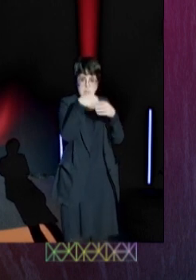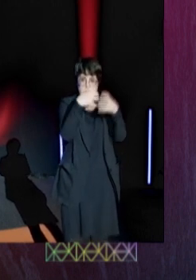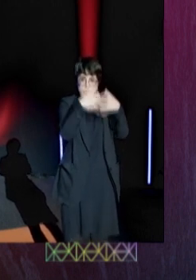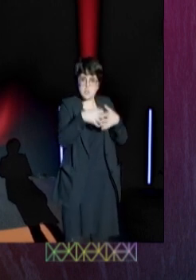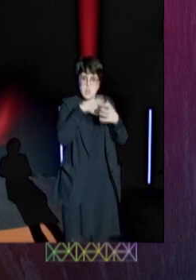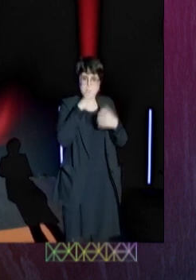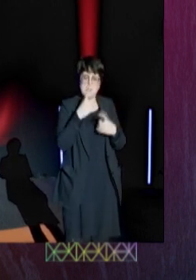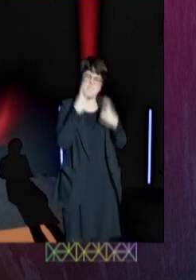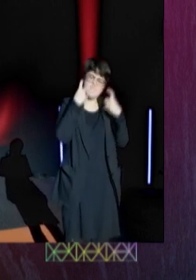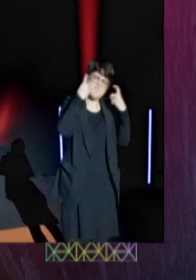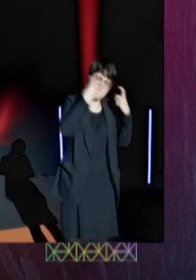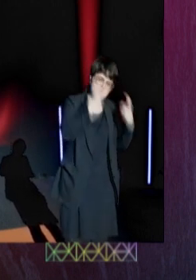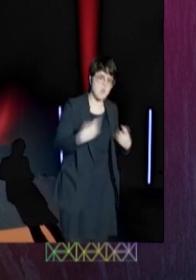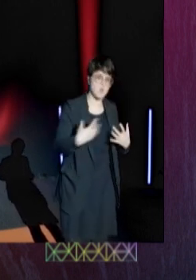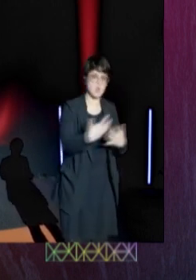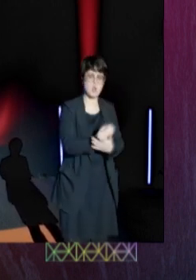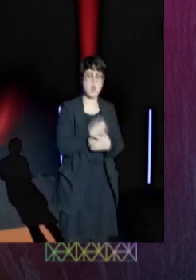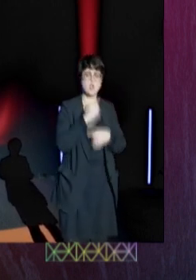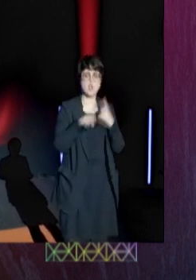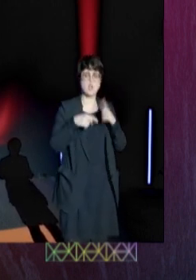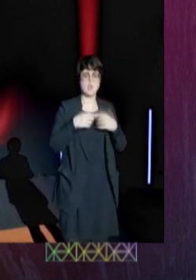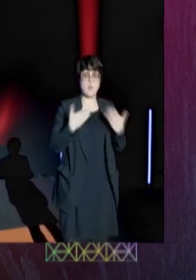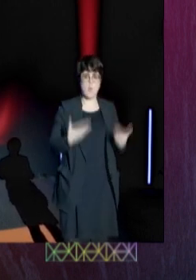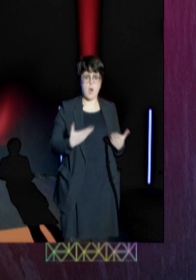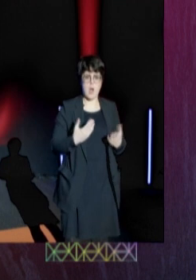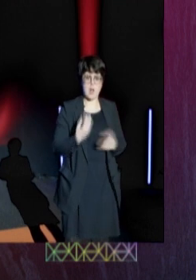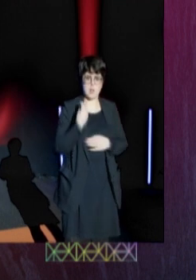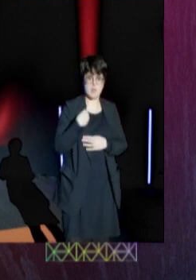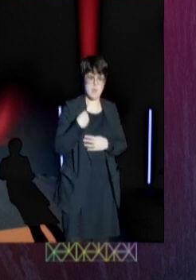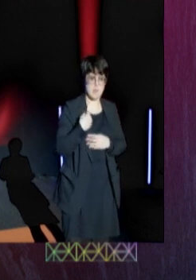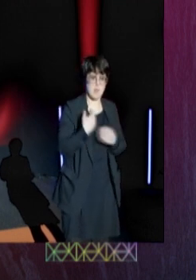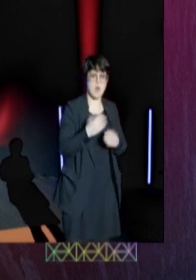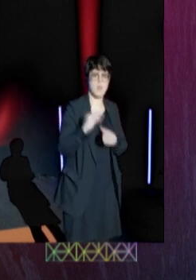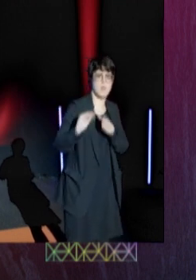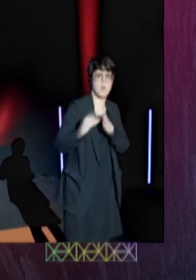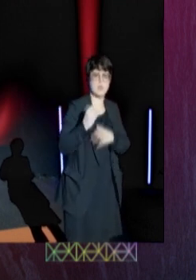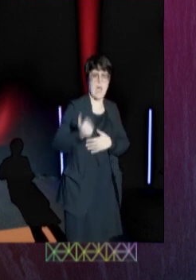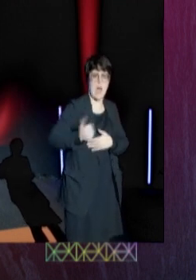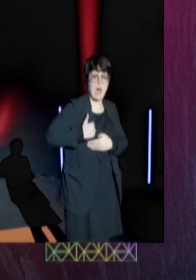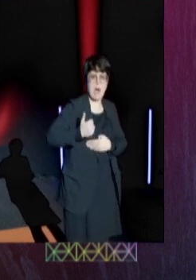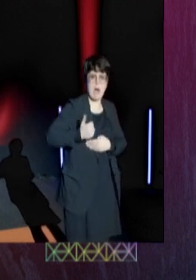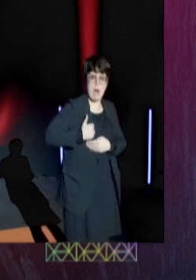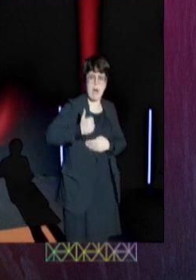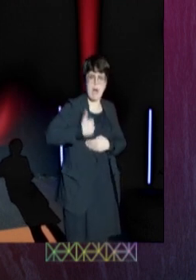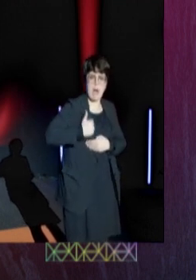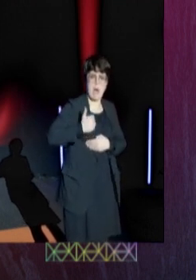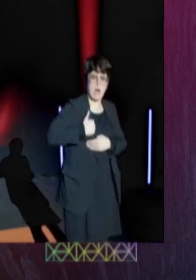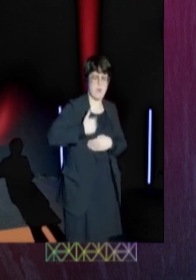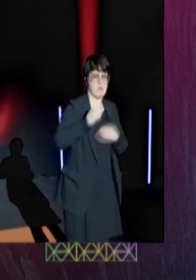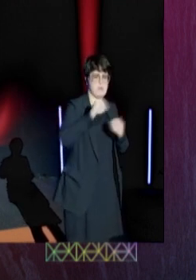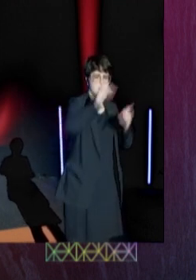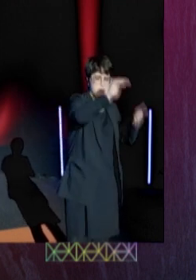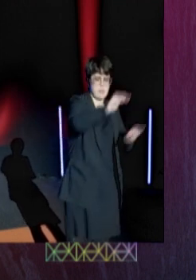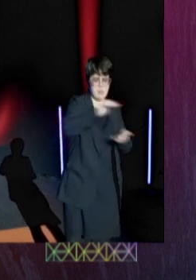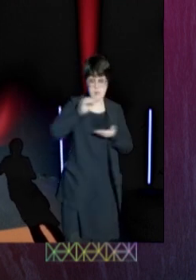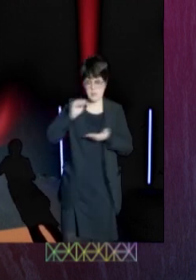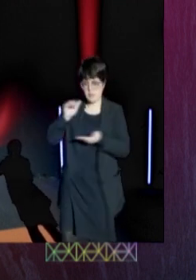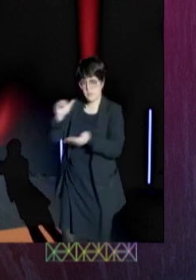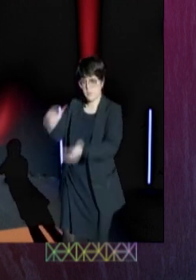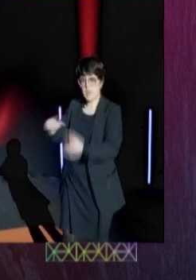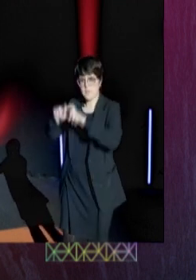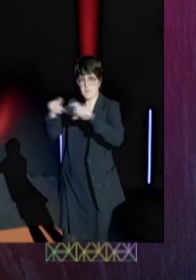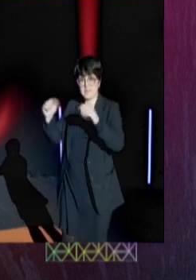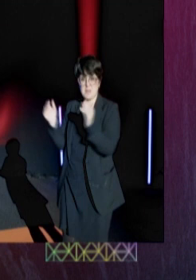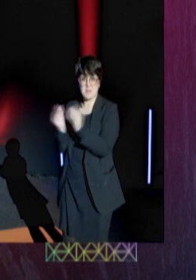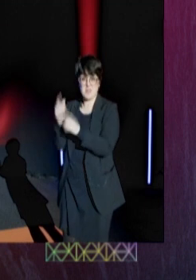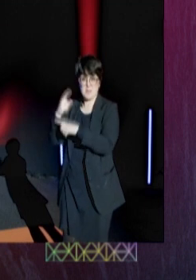esfuerzos enormes entre todos para que todas estas palancas de ganancias de productividad bajen y lleguen a las pequeñas y medianas empresas